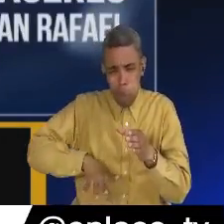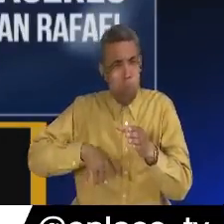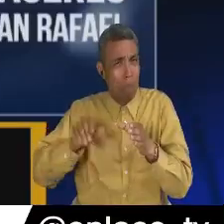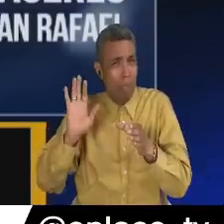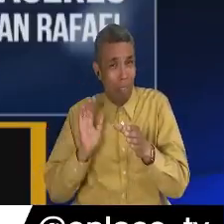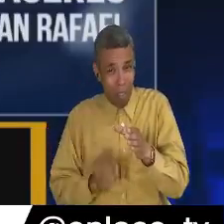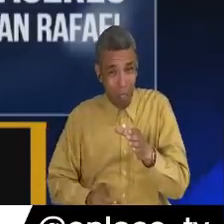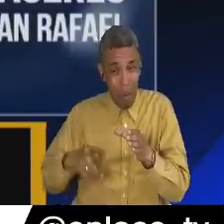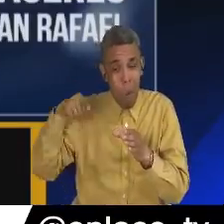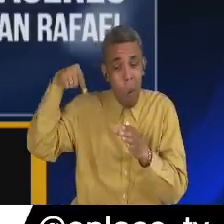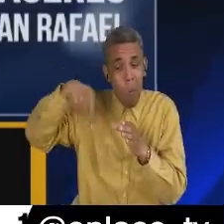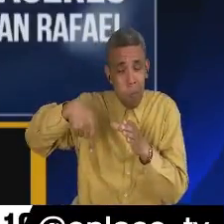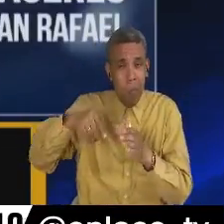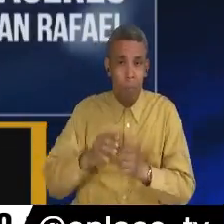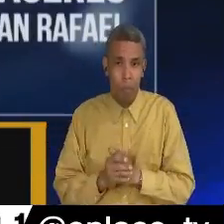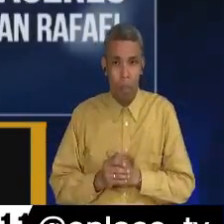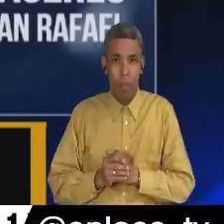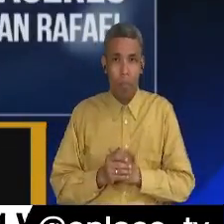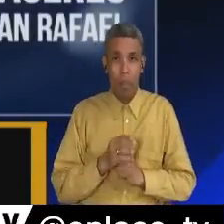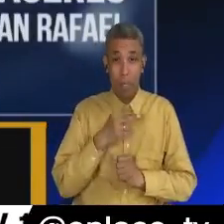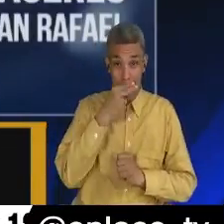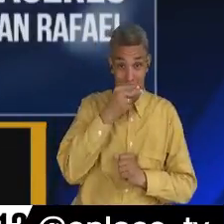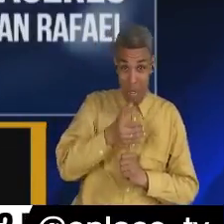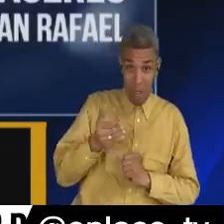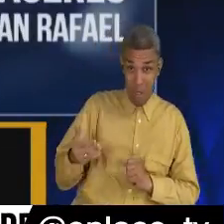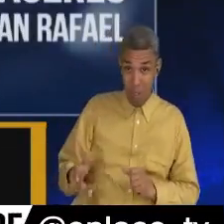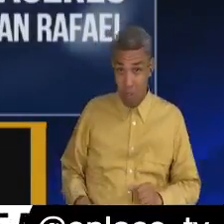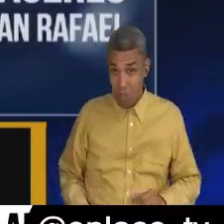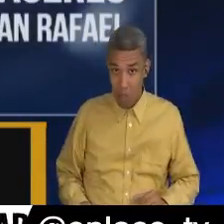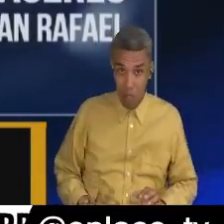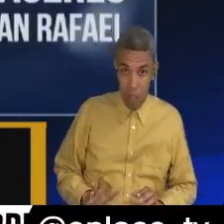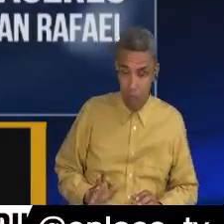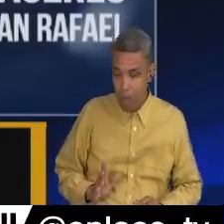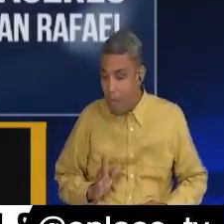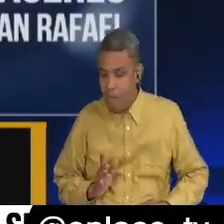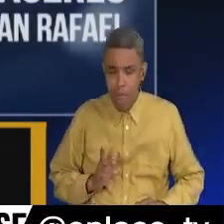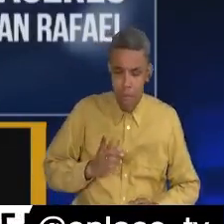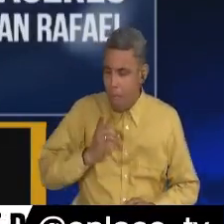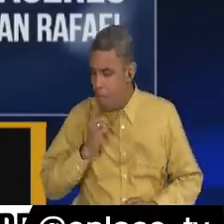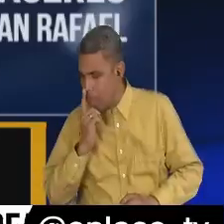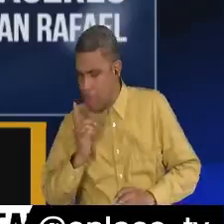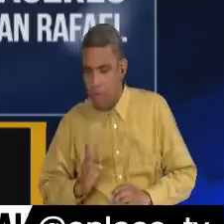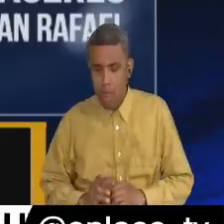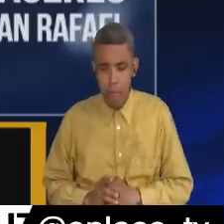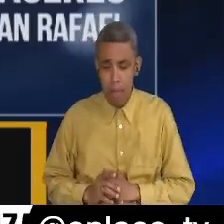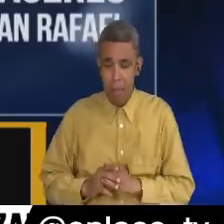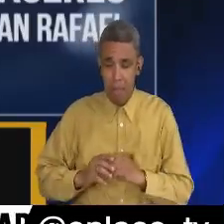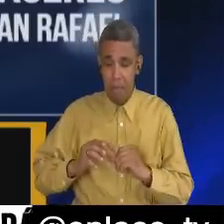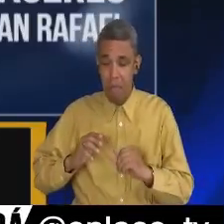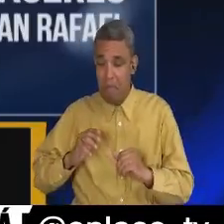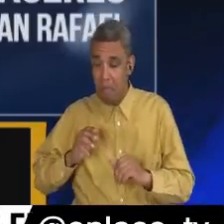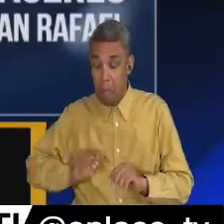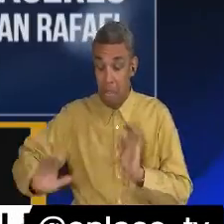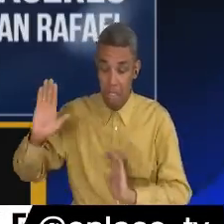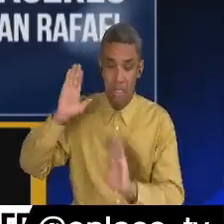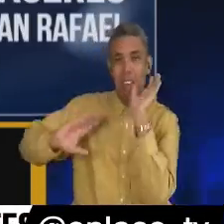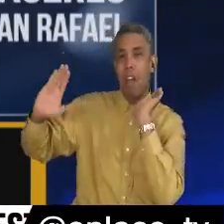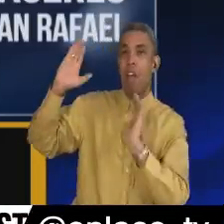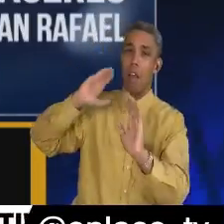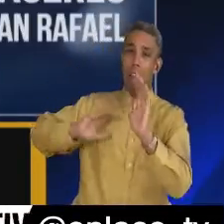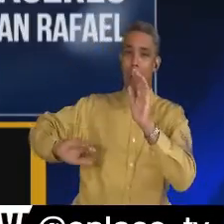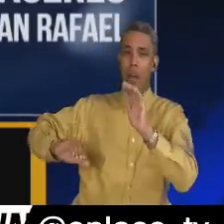ahí. Son pozos que quedan relativamente cerca, ahí hay como 4 casas de habitación,